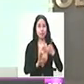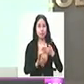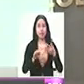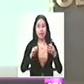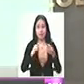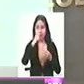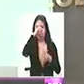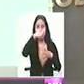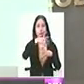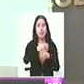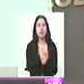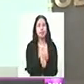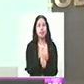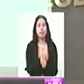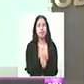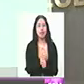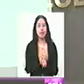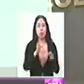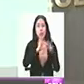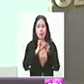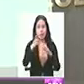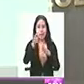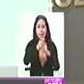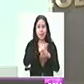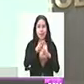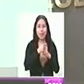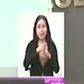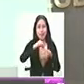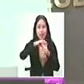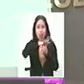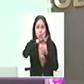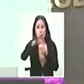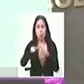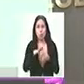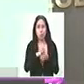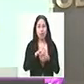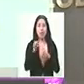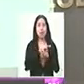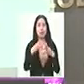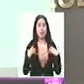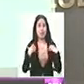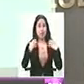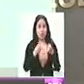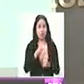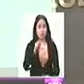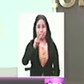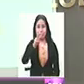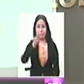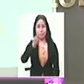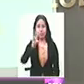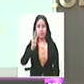unidad técnica COVID-19 en el Ministerio de Salud. El 26 de